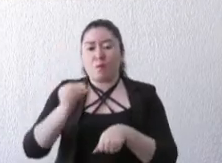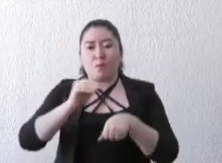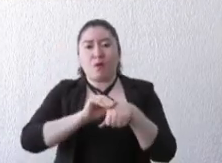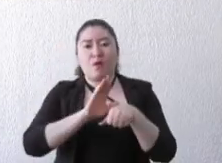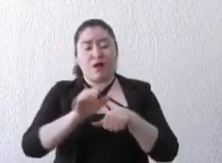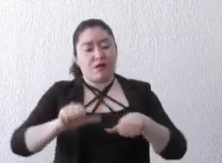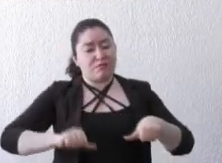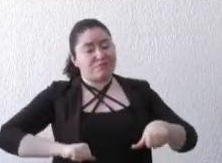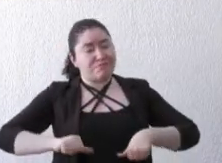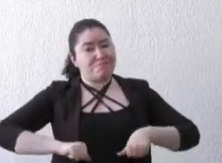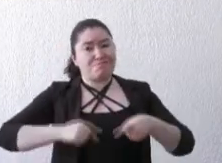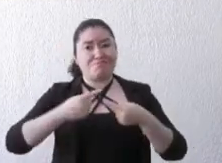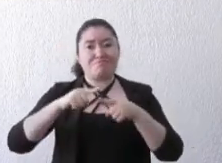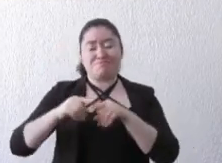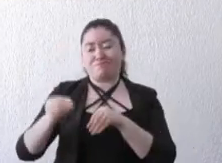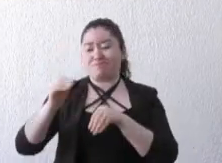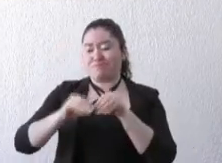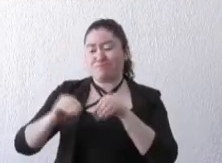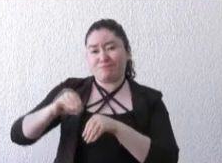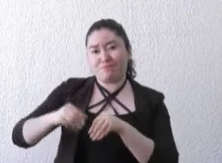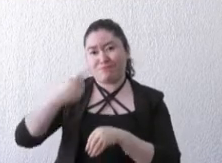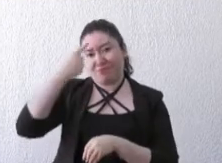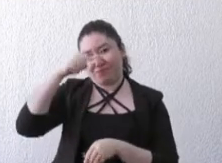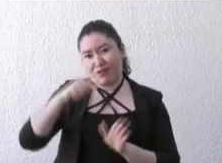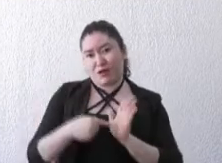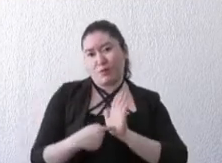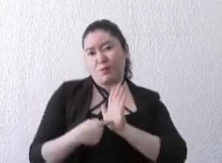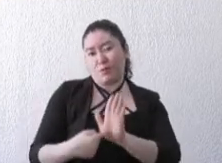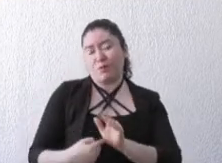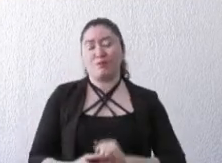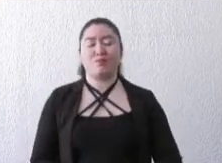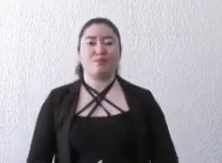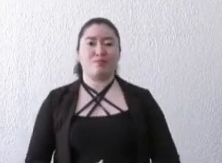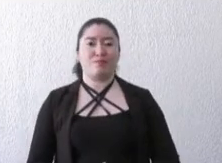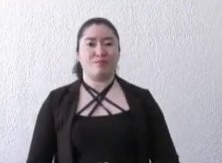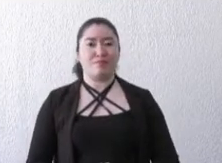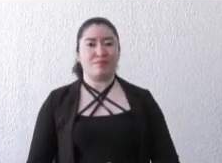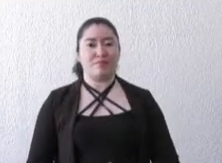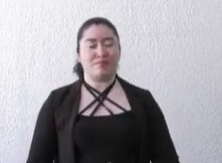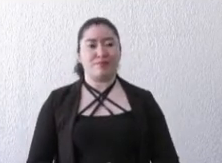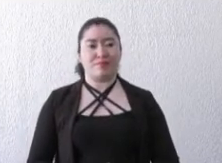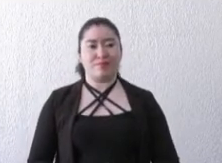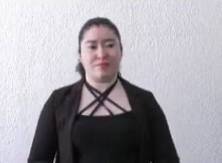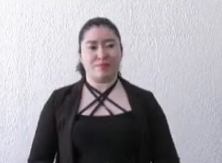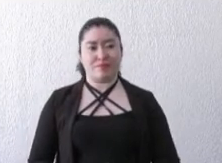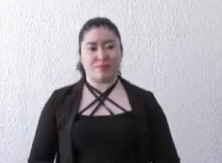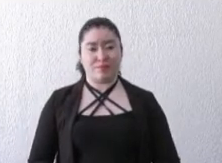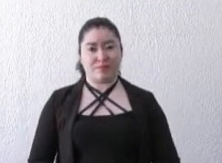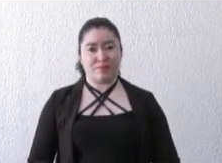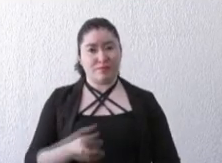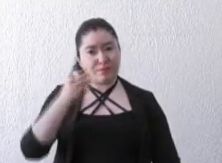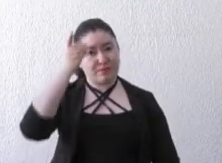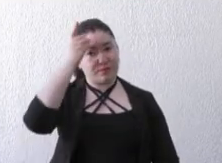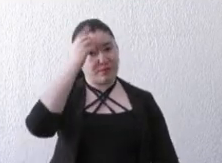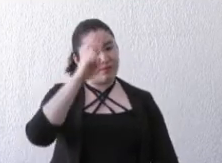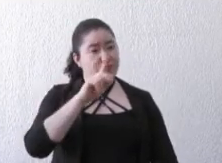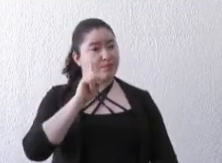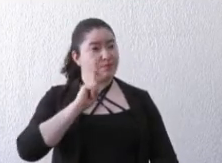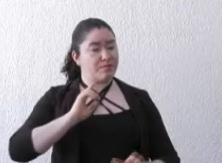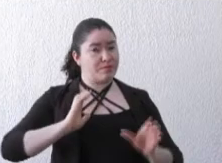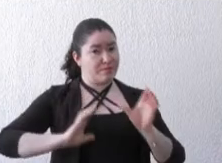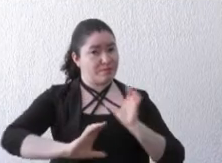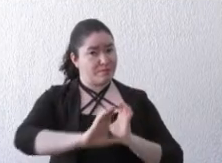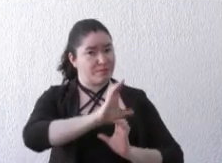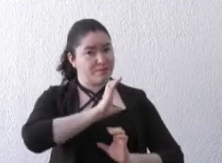de disciplinas que estarán permanentemente en los talleres. Perfecto. Doctora Sheinbaum, en otro tema me